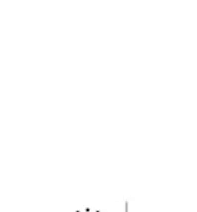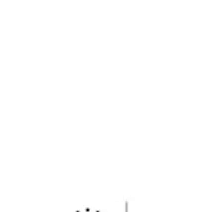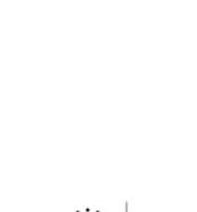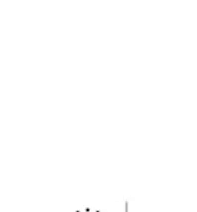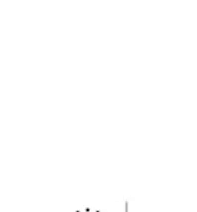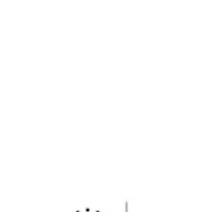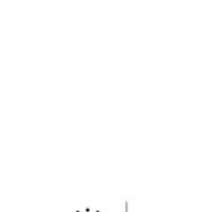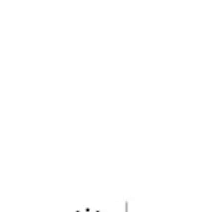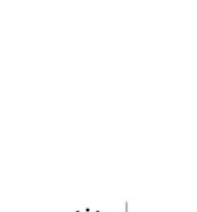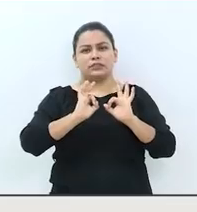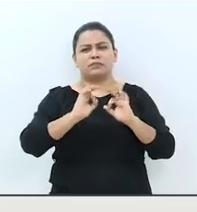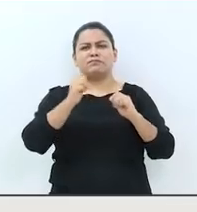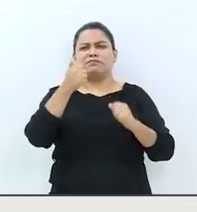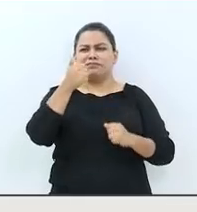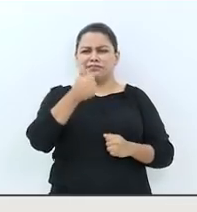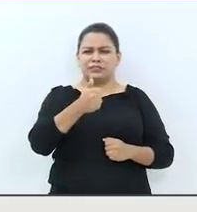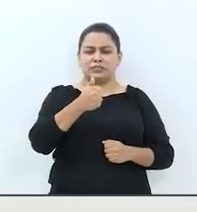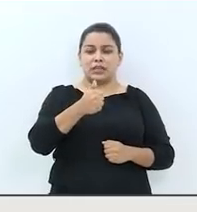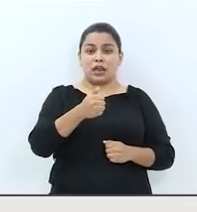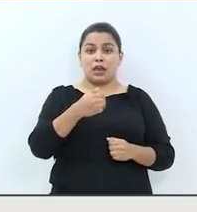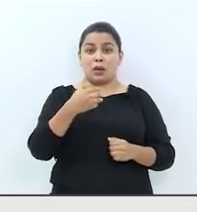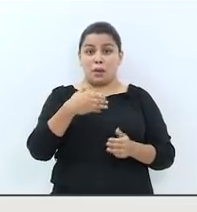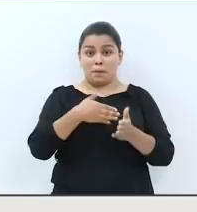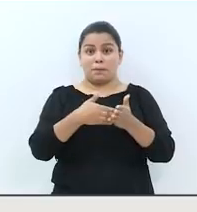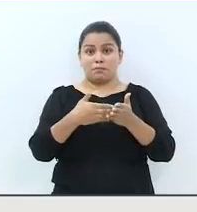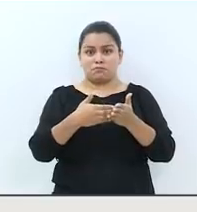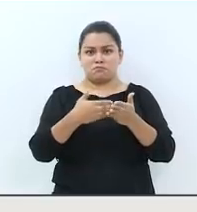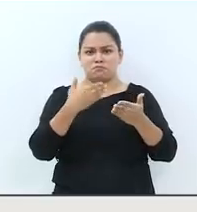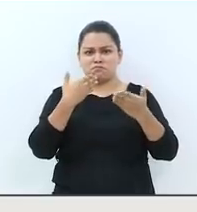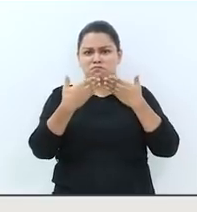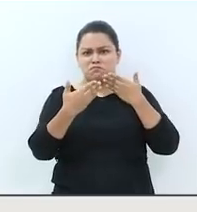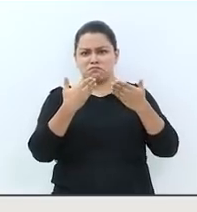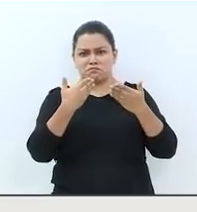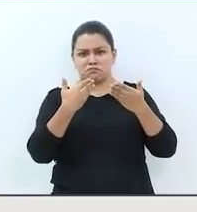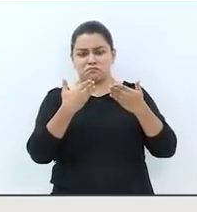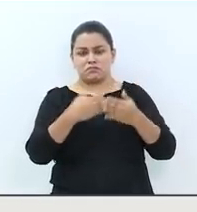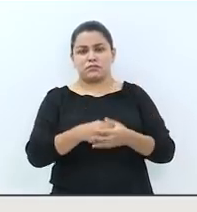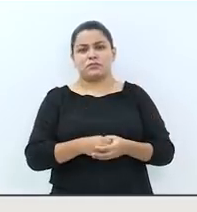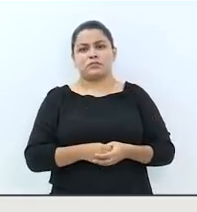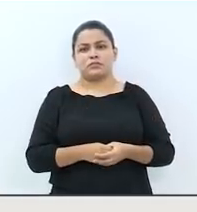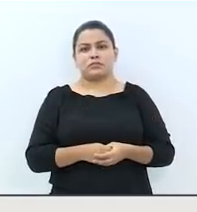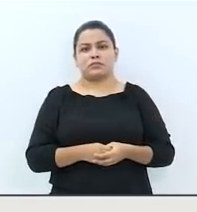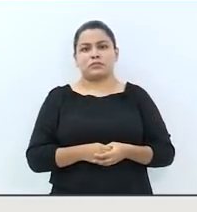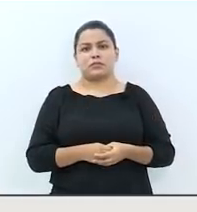Efectivos. ¡Súper! ¿Qué les parece si comenzamos a hablar un poco de Class? Lorena,